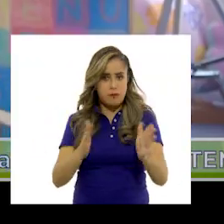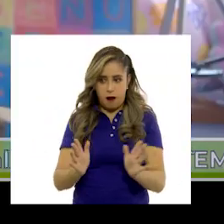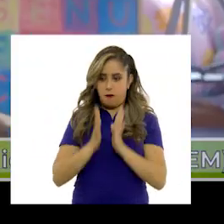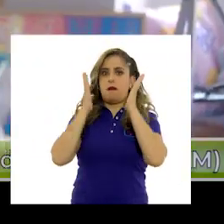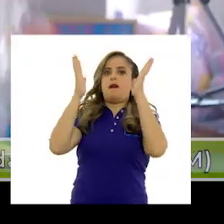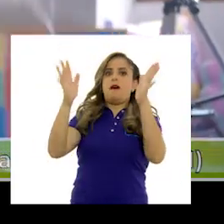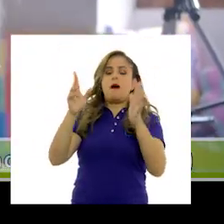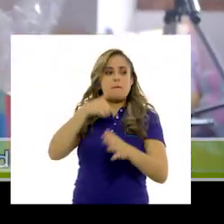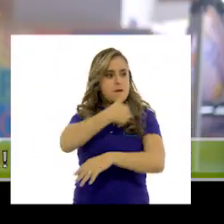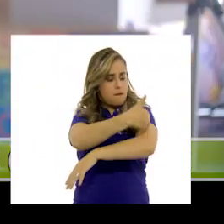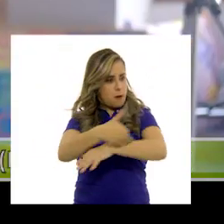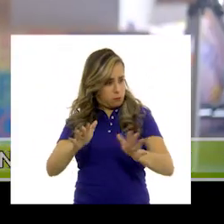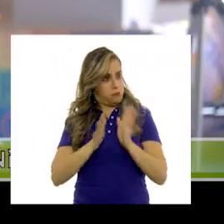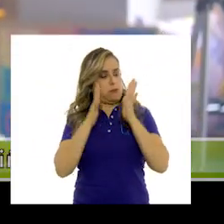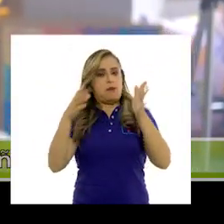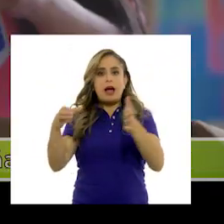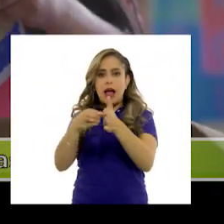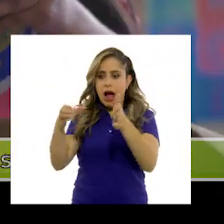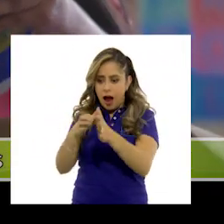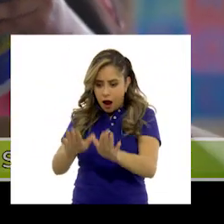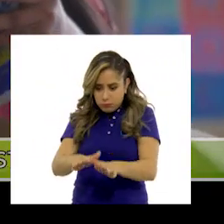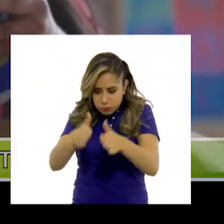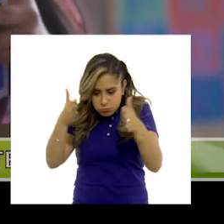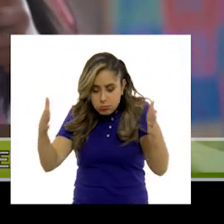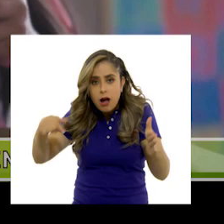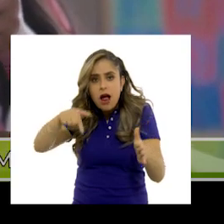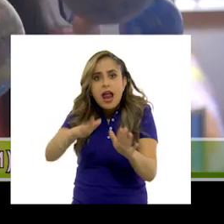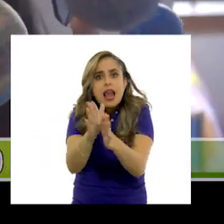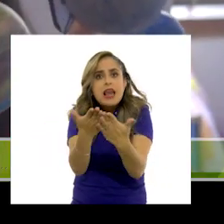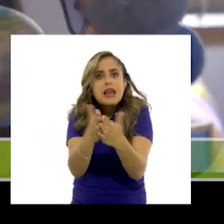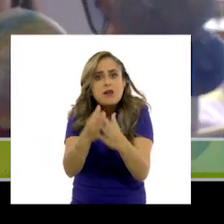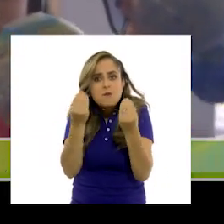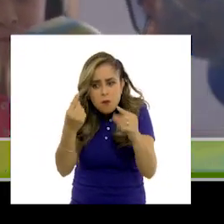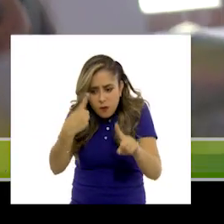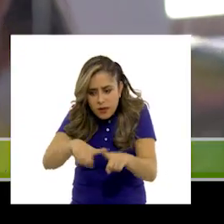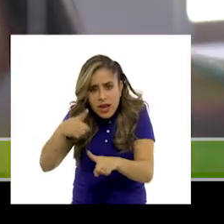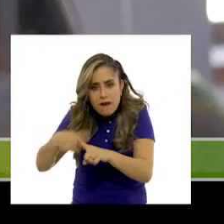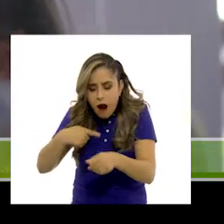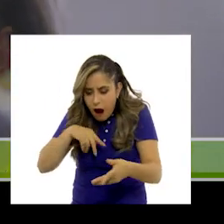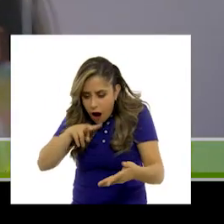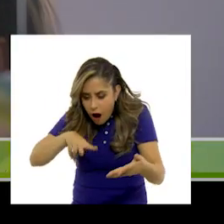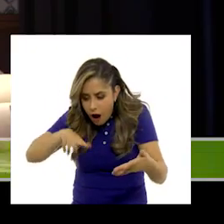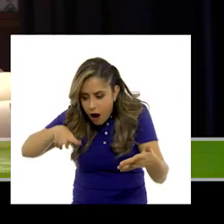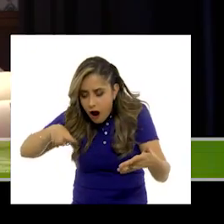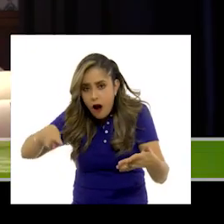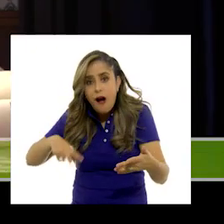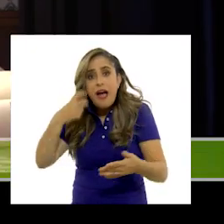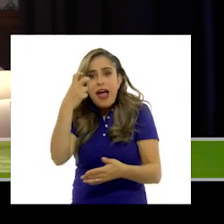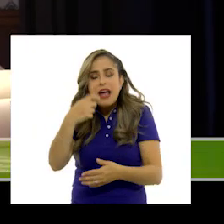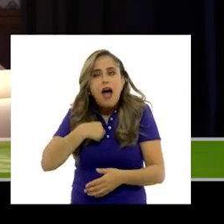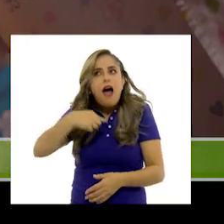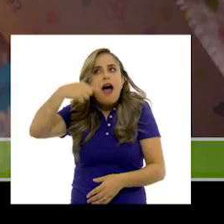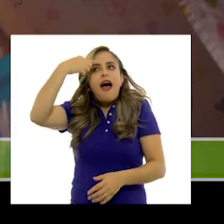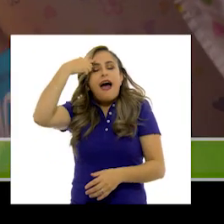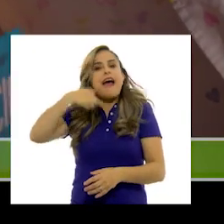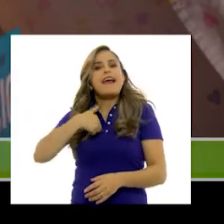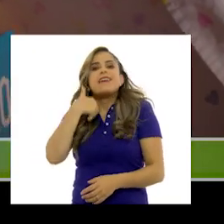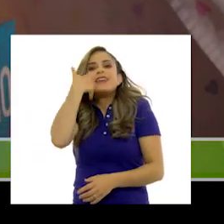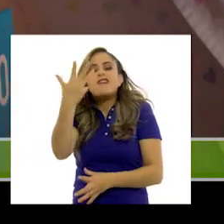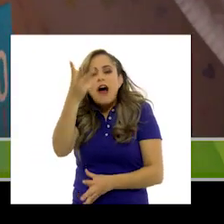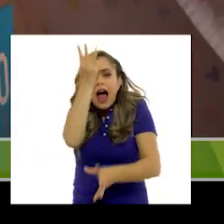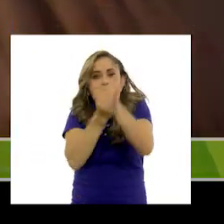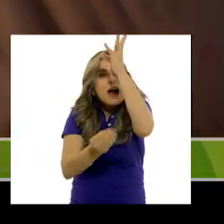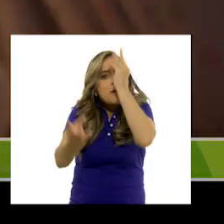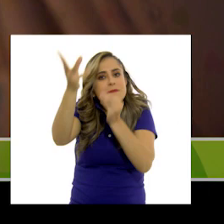una caja llena de libros que abrieron mi mundo para asomarme al universo. Desde ese momento decidí dedicarle toda mi energía a aprender lo